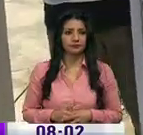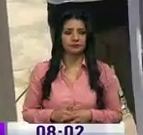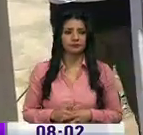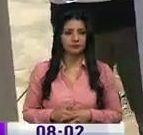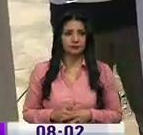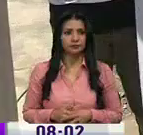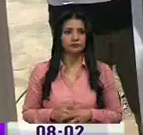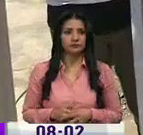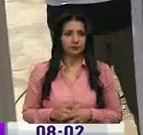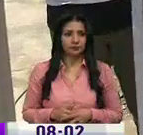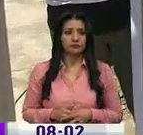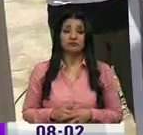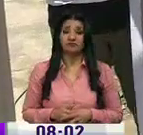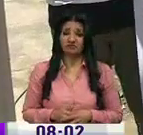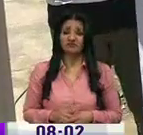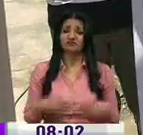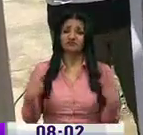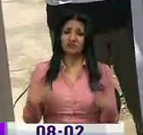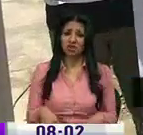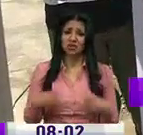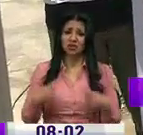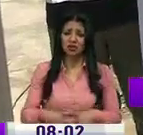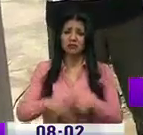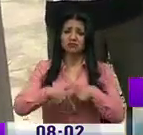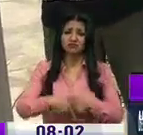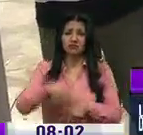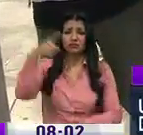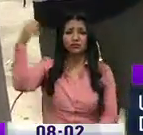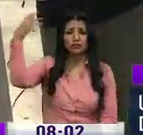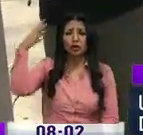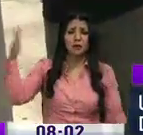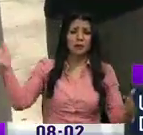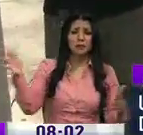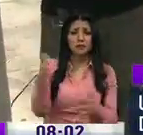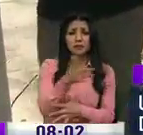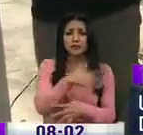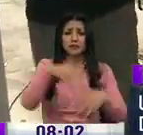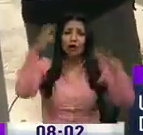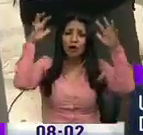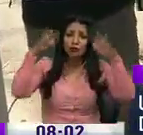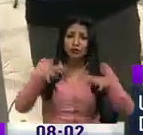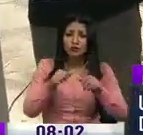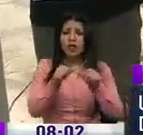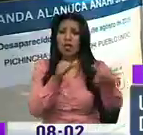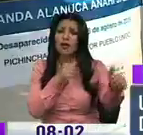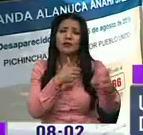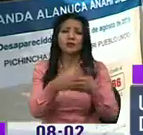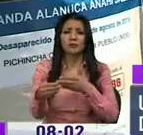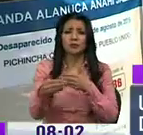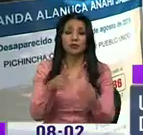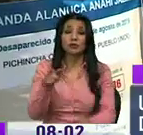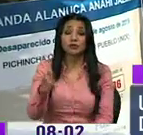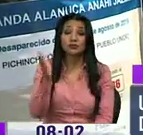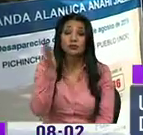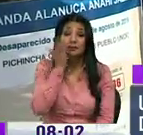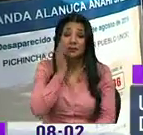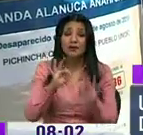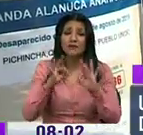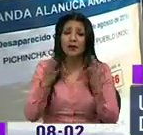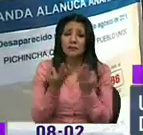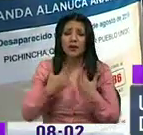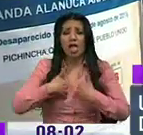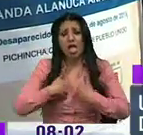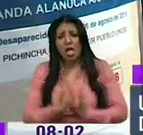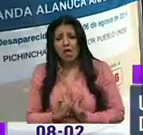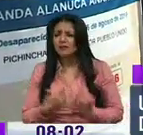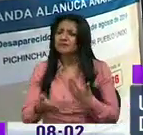Queremos a Yasmín. Caminan todos los días, no les importa el sol, el viento, la distancia. A la madre de Anaí y la familia, ni el